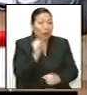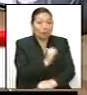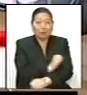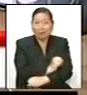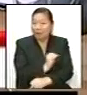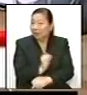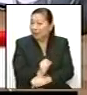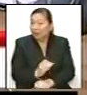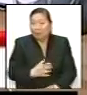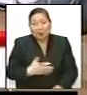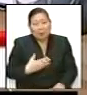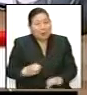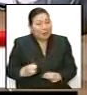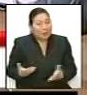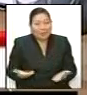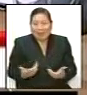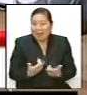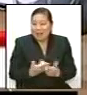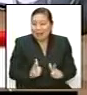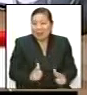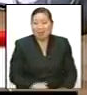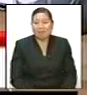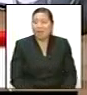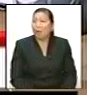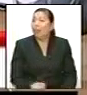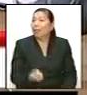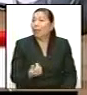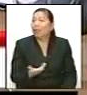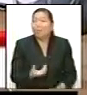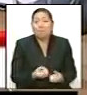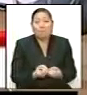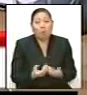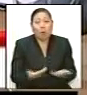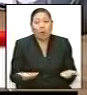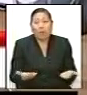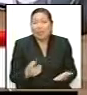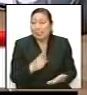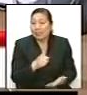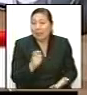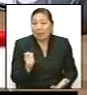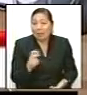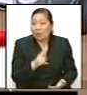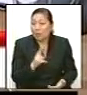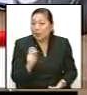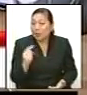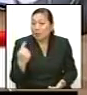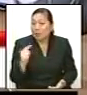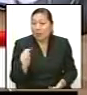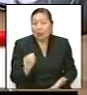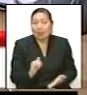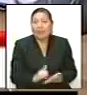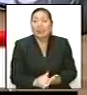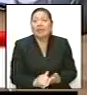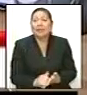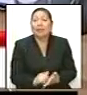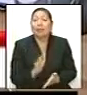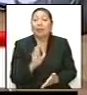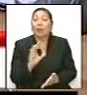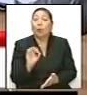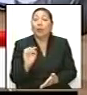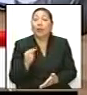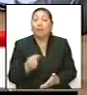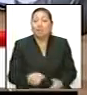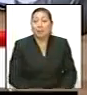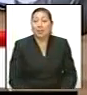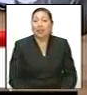pero no podemos lograr eso si no liberamos recursos. No tenemos la cantidad, no tenemos 100 mil millones ni 200 mil millones, tenemos 50 mil